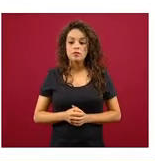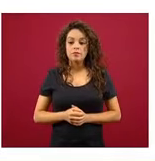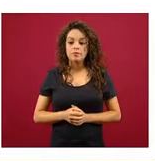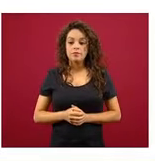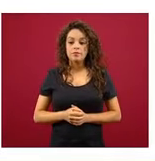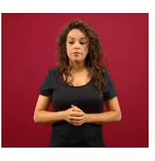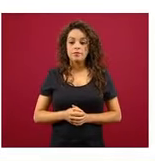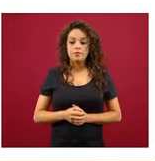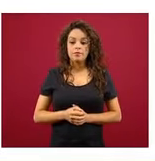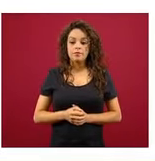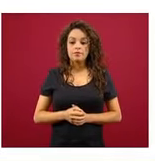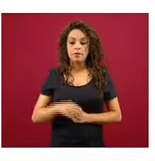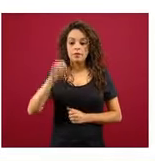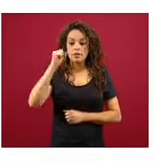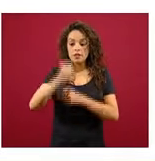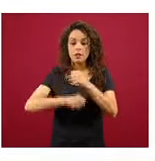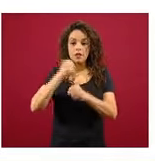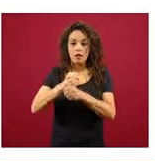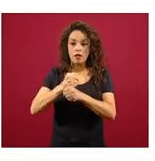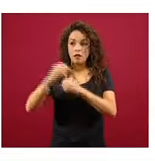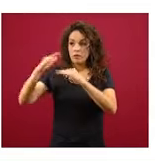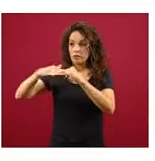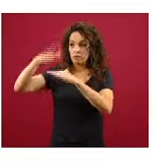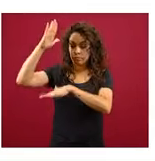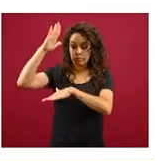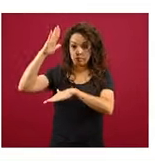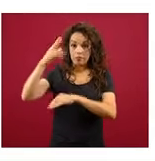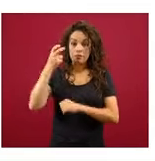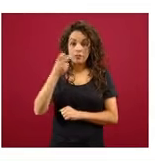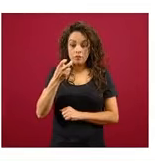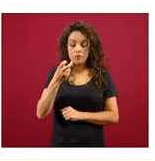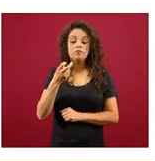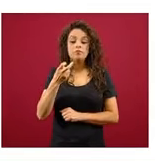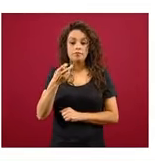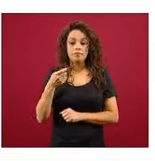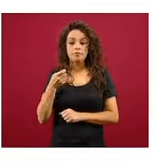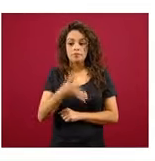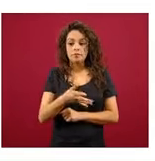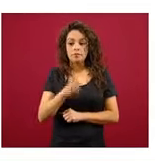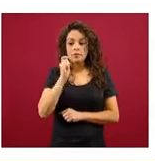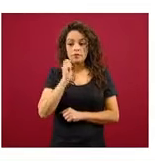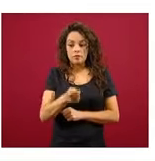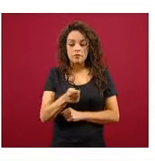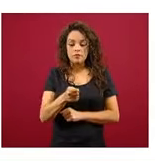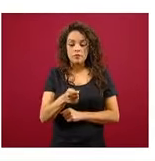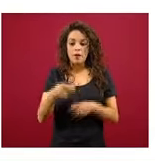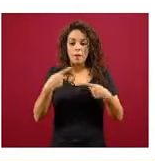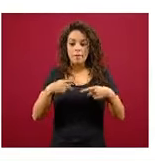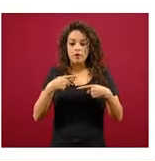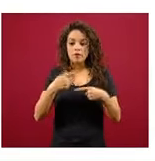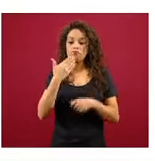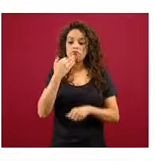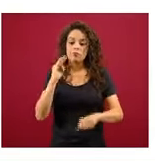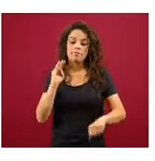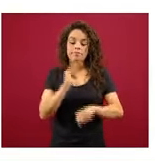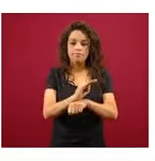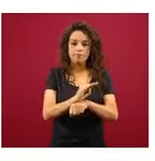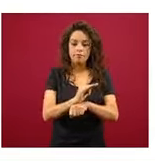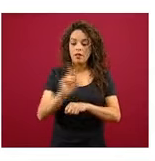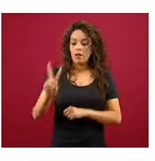mayores de 60 años, clasificarlos como población vulnerable, junto con otros grupos que ustedes